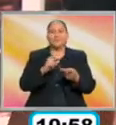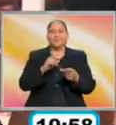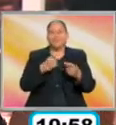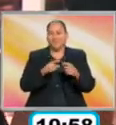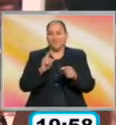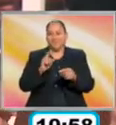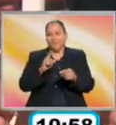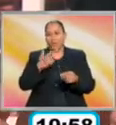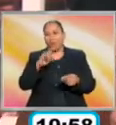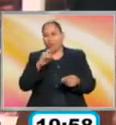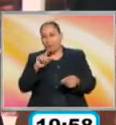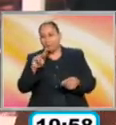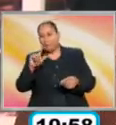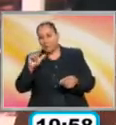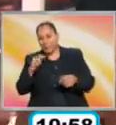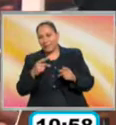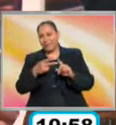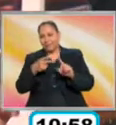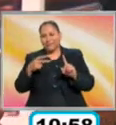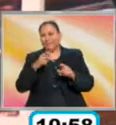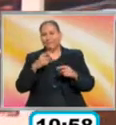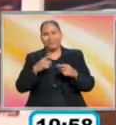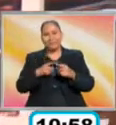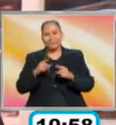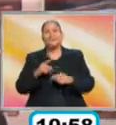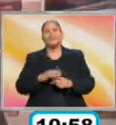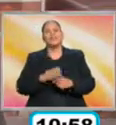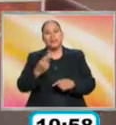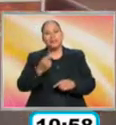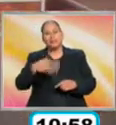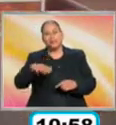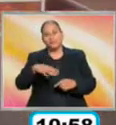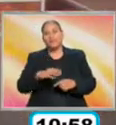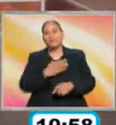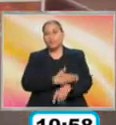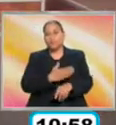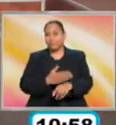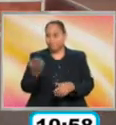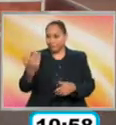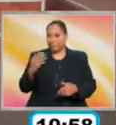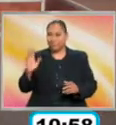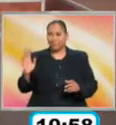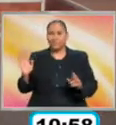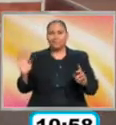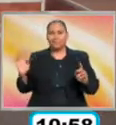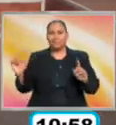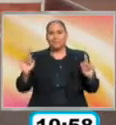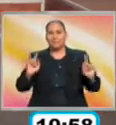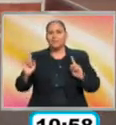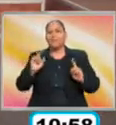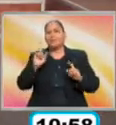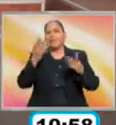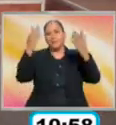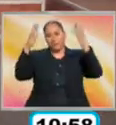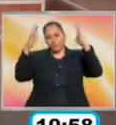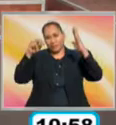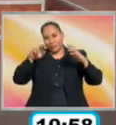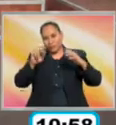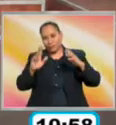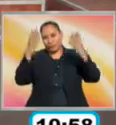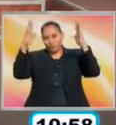en Google Play, sí, prácticamente Hay en que todas buscarlos. Muy bien. Compañeros, adelante y el aplauso fuerte para Gracias, Nuke, gracias por la que